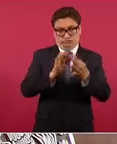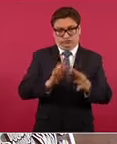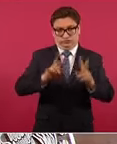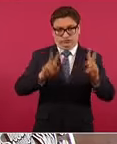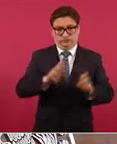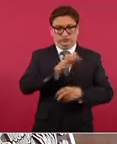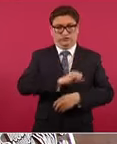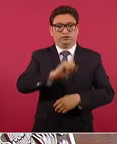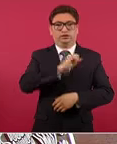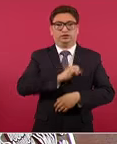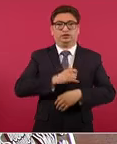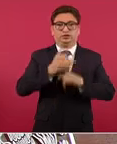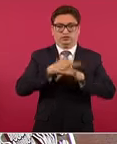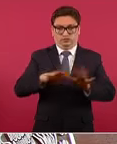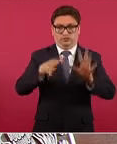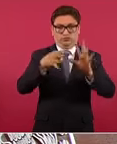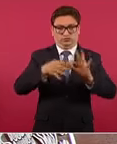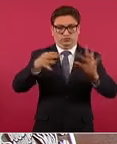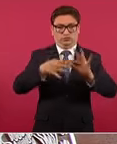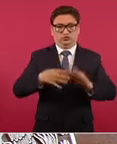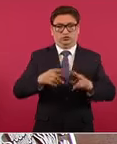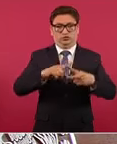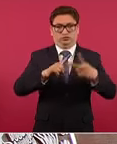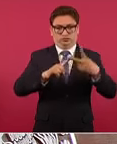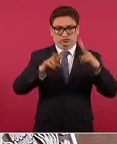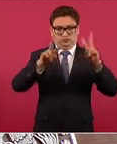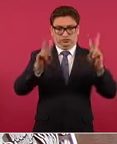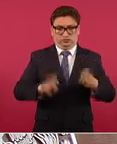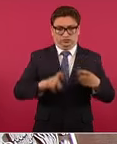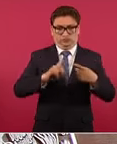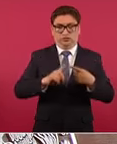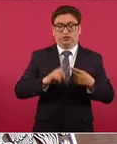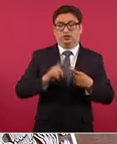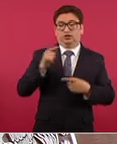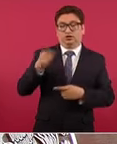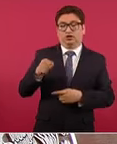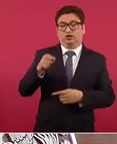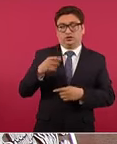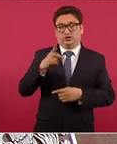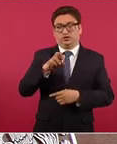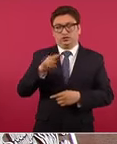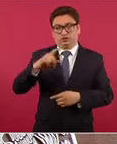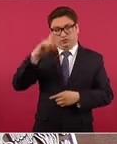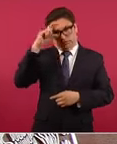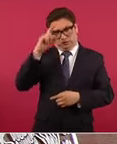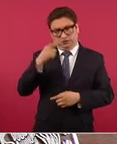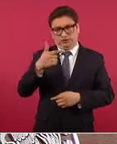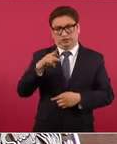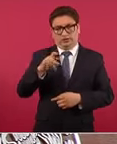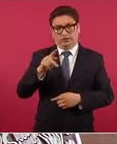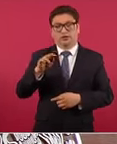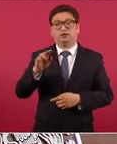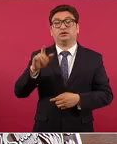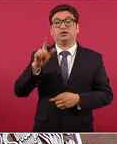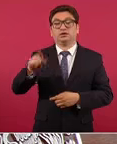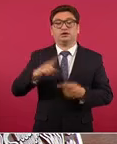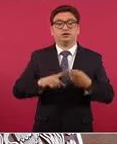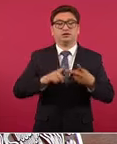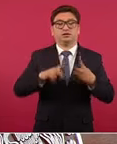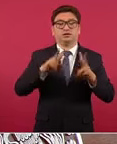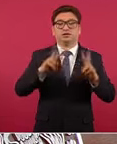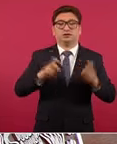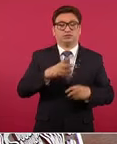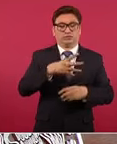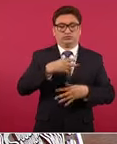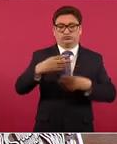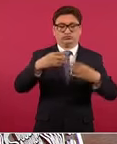hoy les informaremos sobre dos temas el doctor hugo lópez gatell que nos presentará el estado que guarda la pandemia del